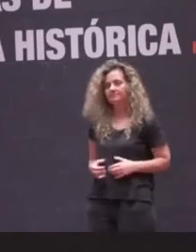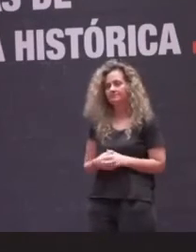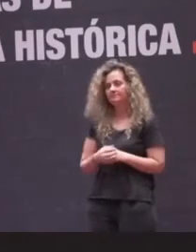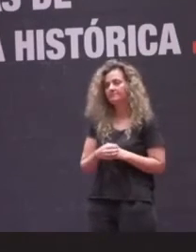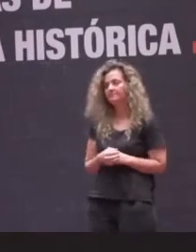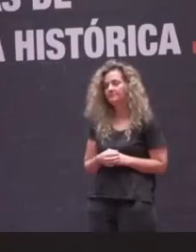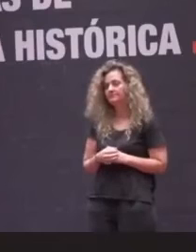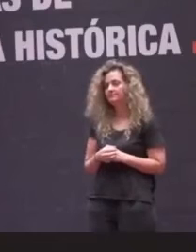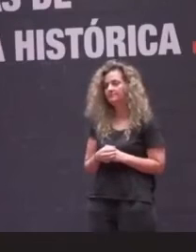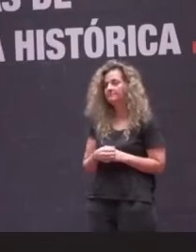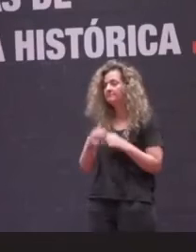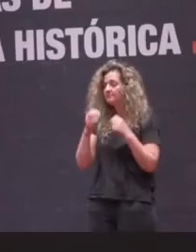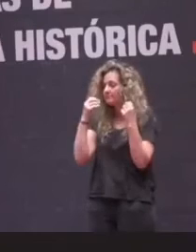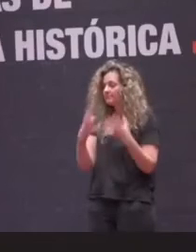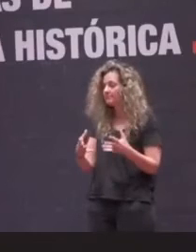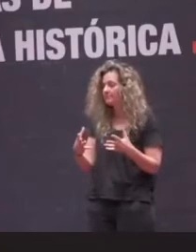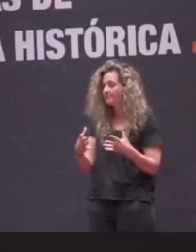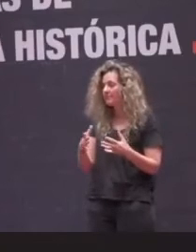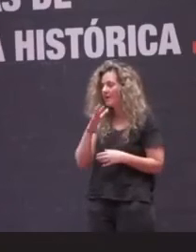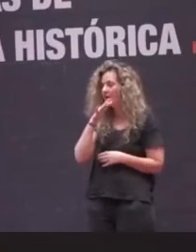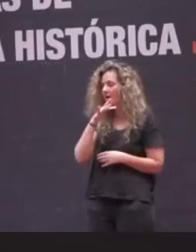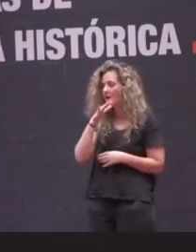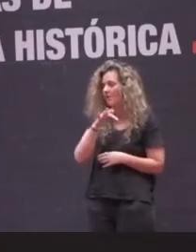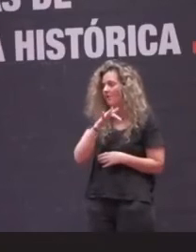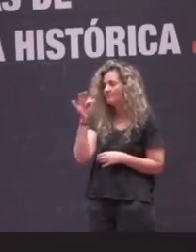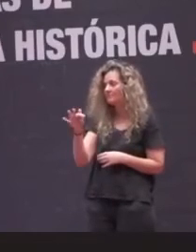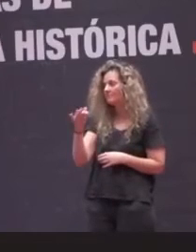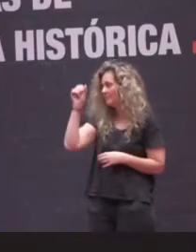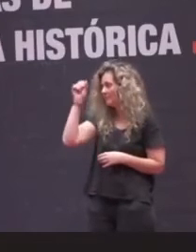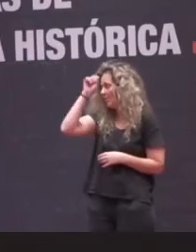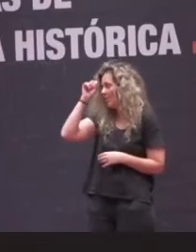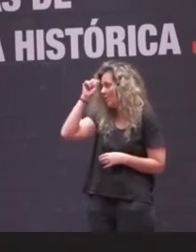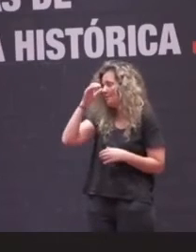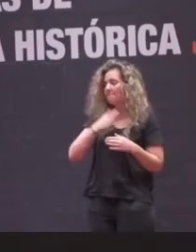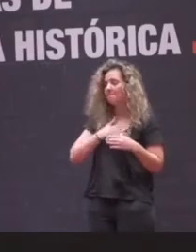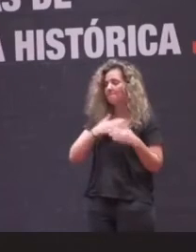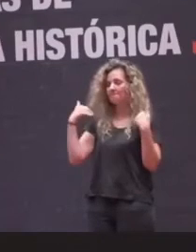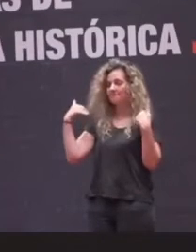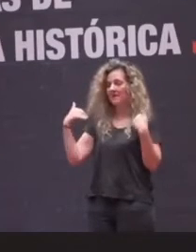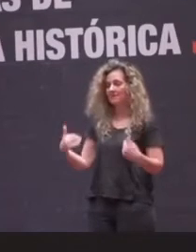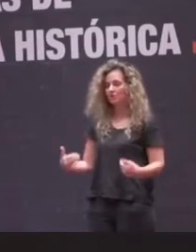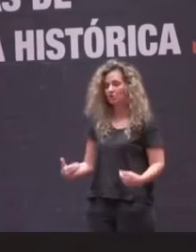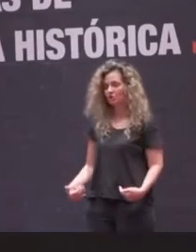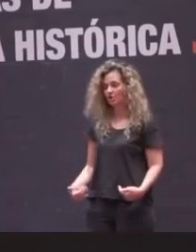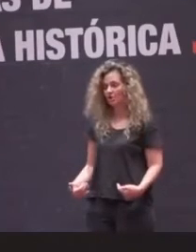Ben, e agora paso unha opinión estricto senso personal.